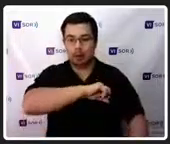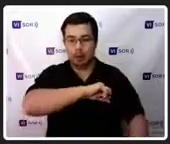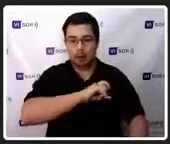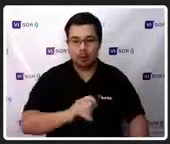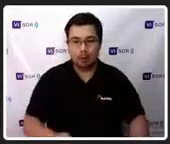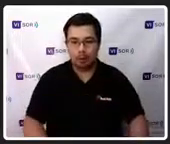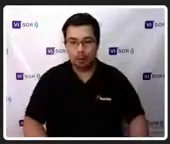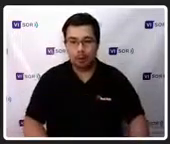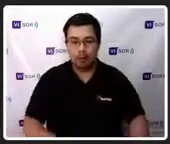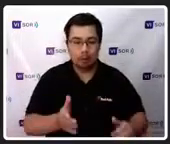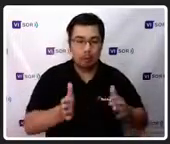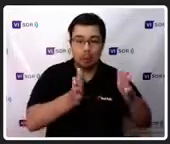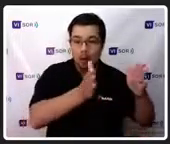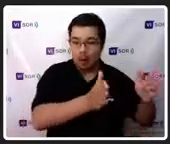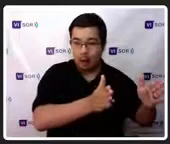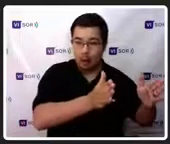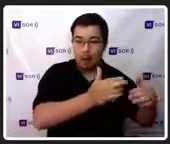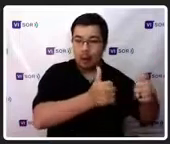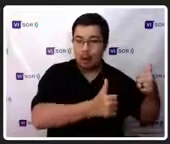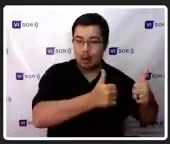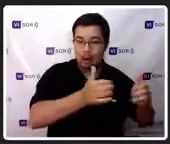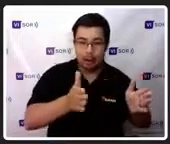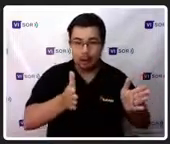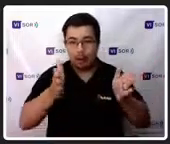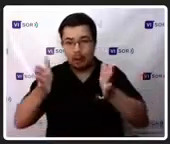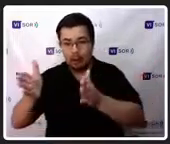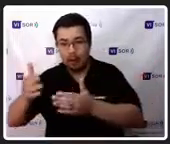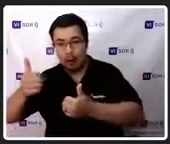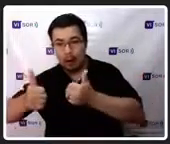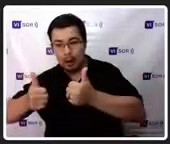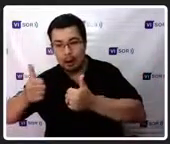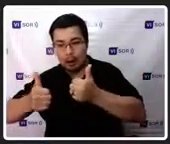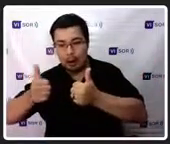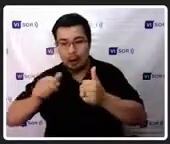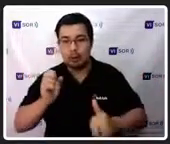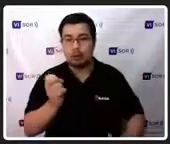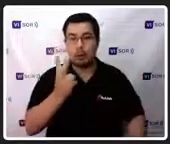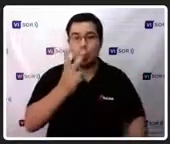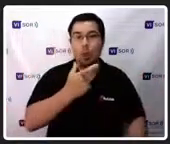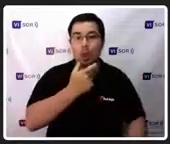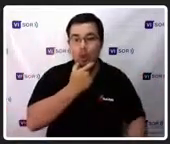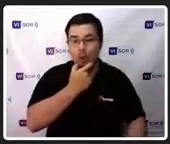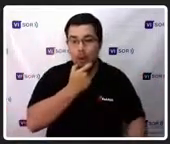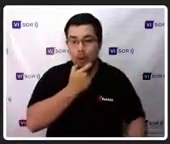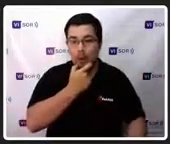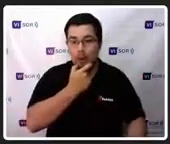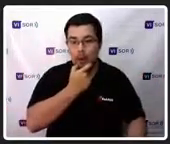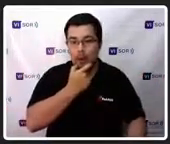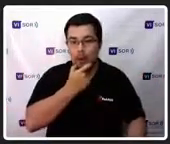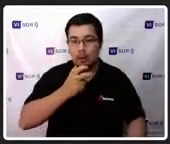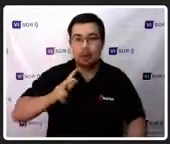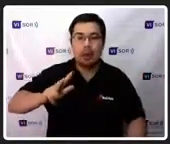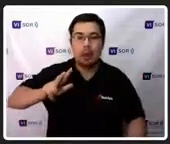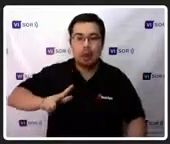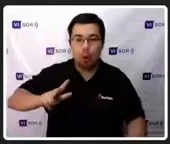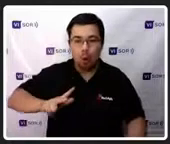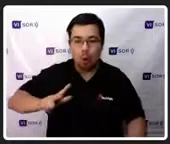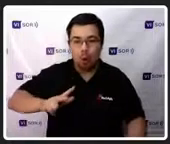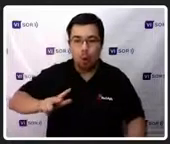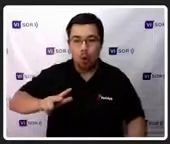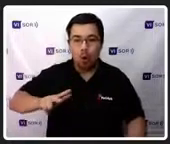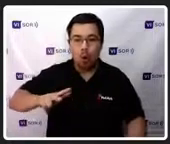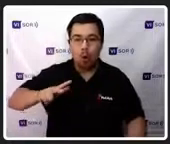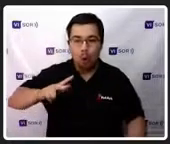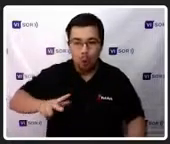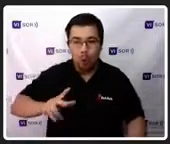segundo idioma es portugués, ya como lo veremos más adelante. En cuanto a las carreras técnicas, tenemos tres carreras